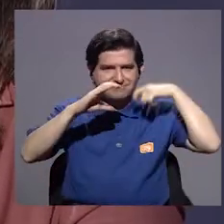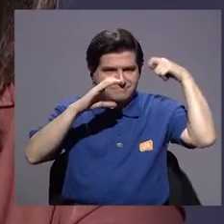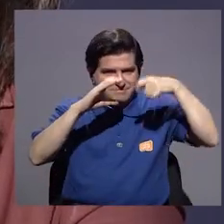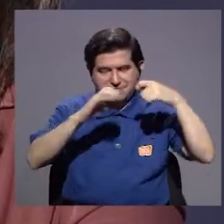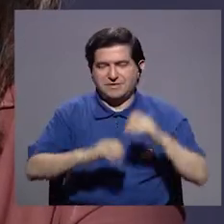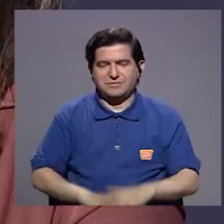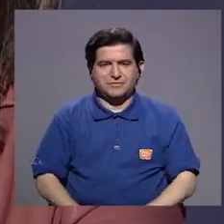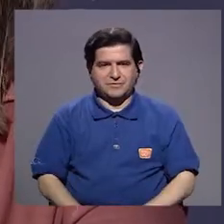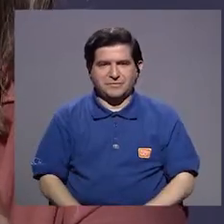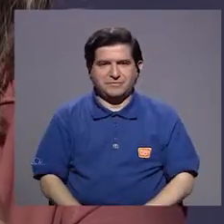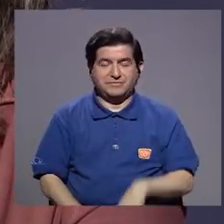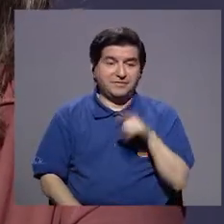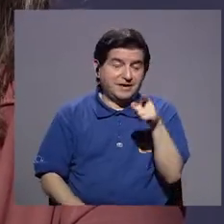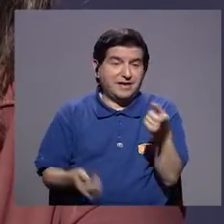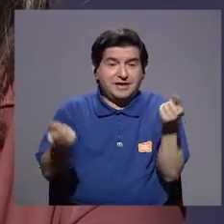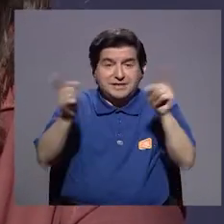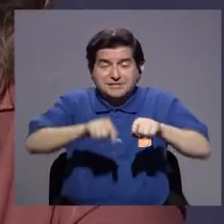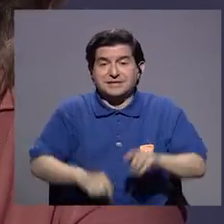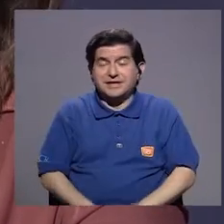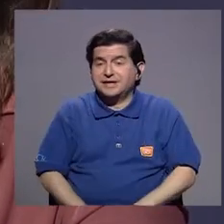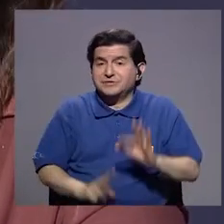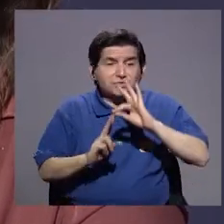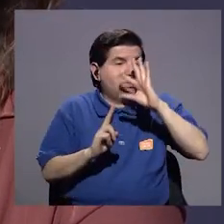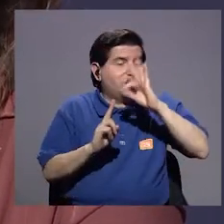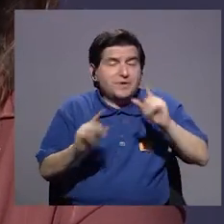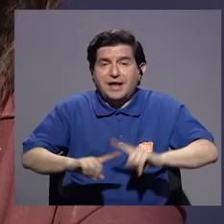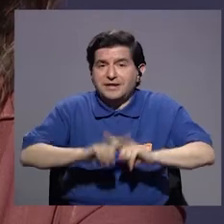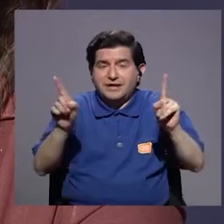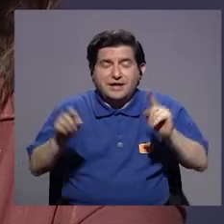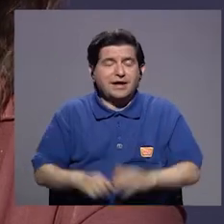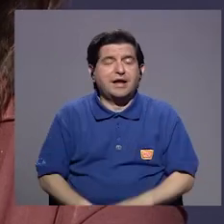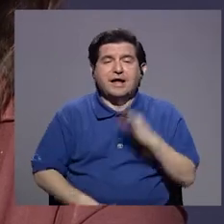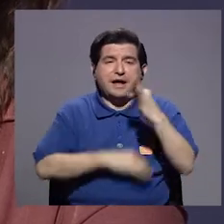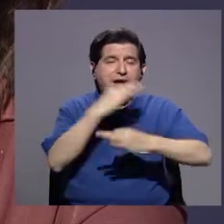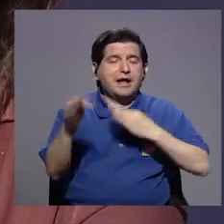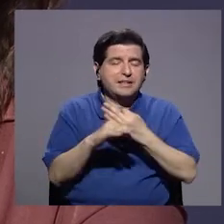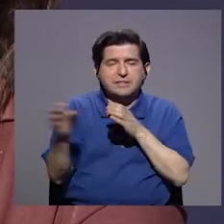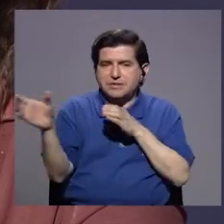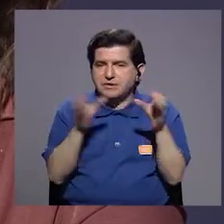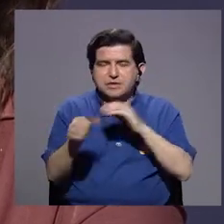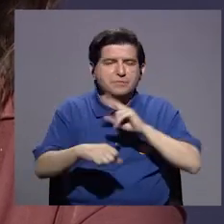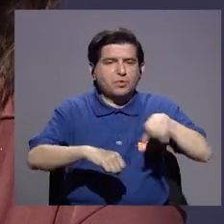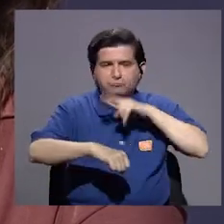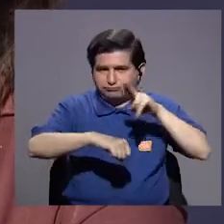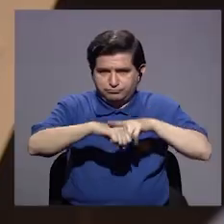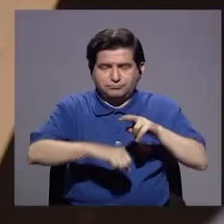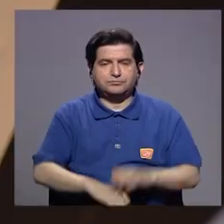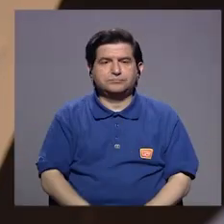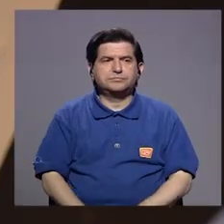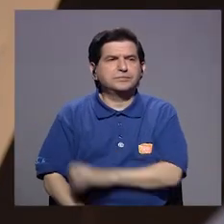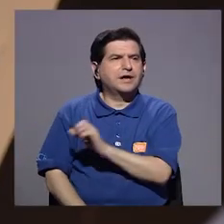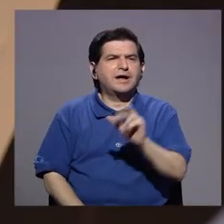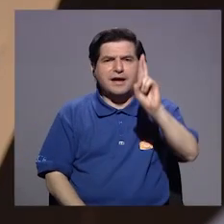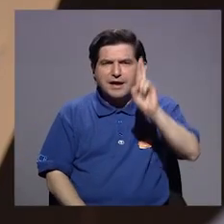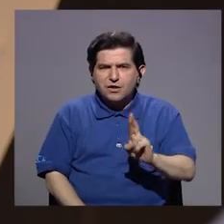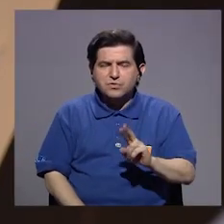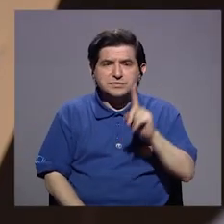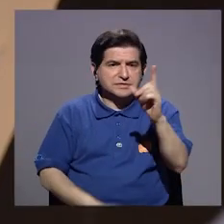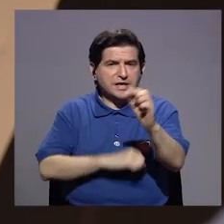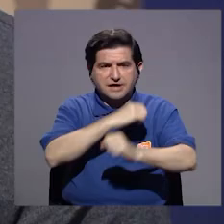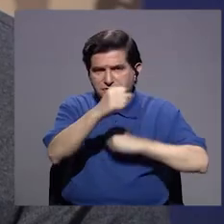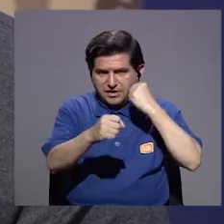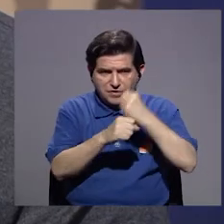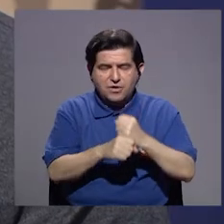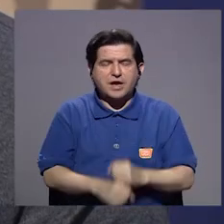cine, que es totalmente alternativo al circuito comercial convencional, ¿verdad? Sí, de hecho en Costa Rica al